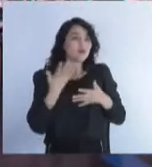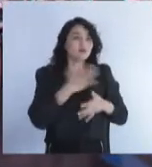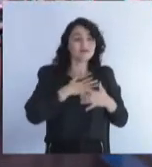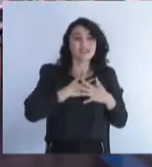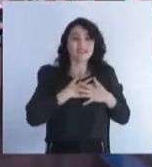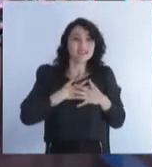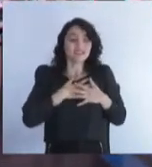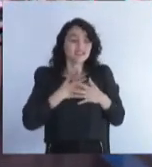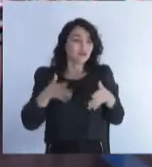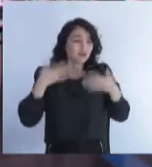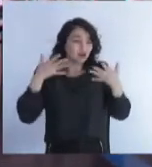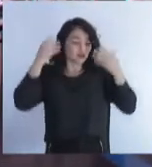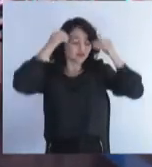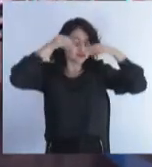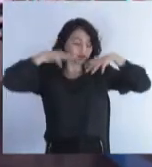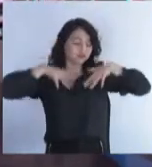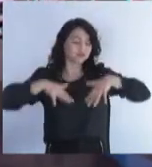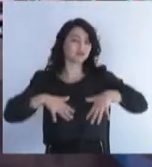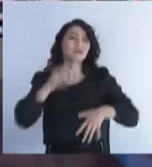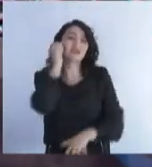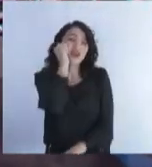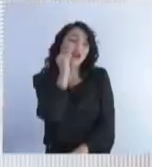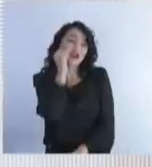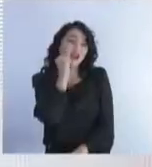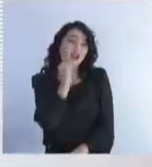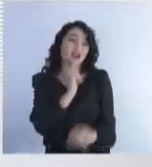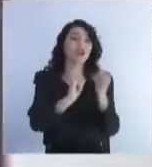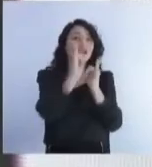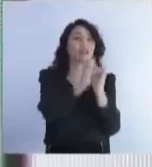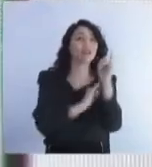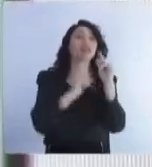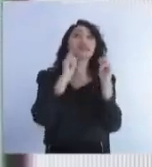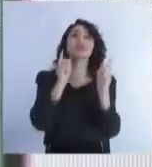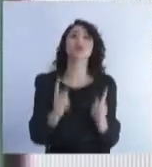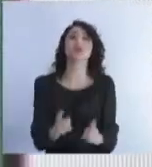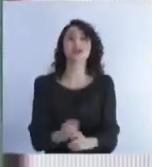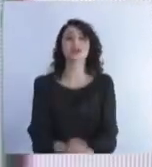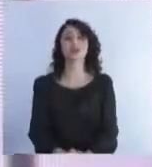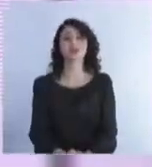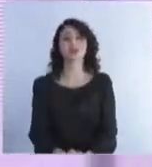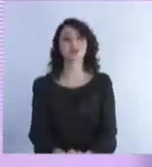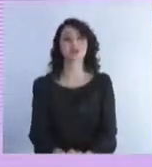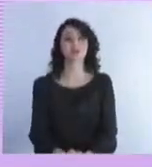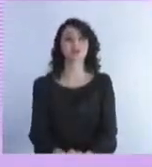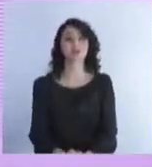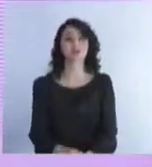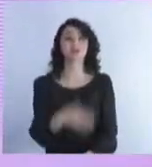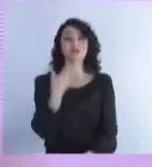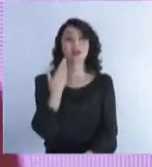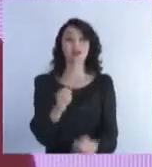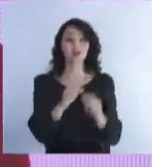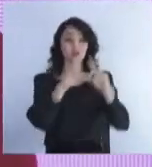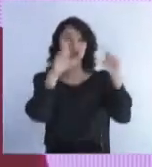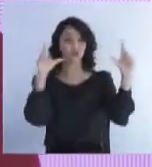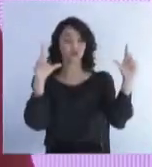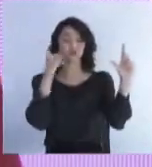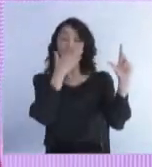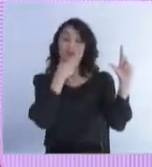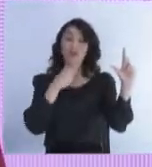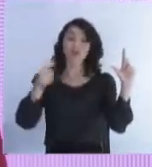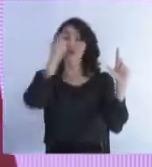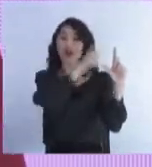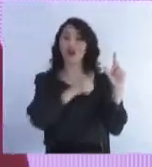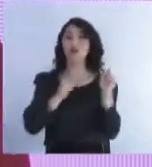sentirnos y querernos, aunque sea de forma virtual, ¿verdad? Con esta imagen hermosa de todos